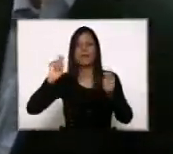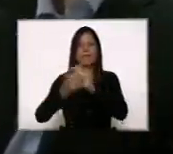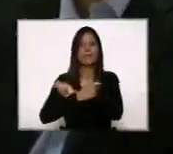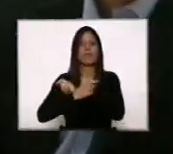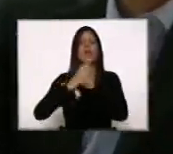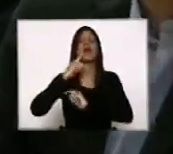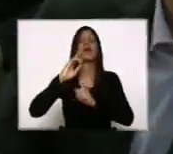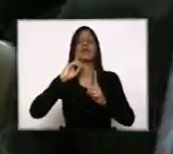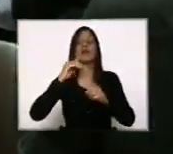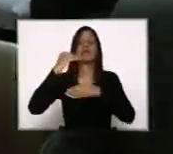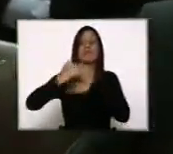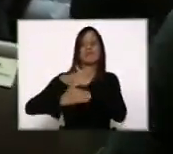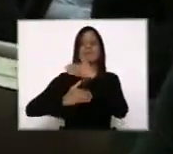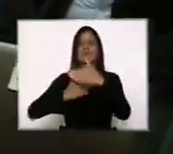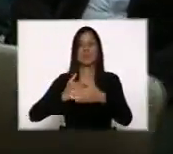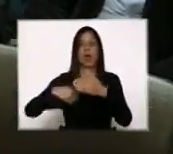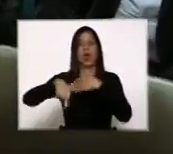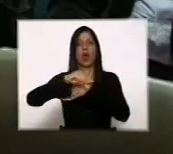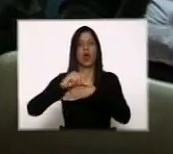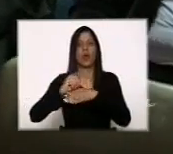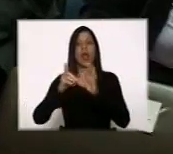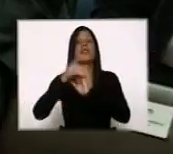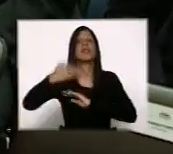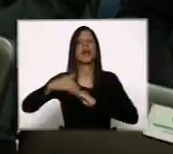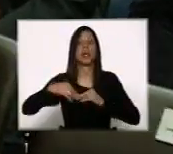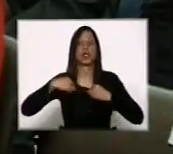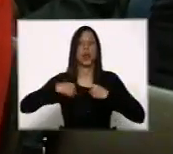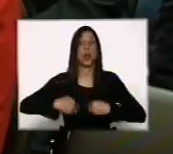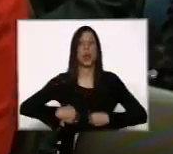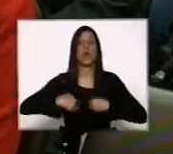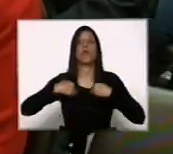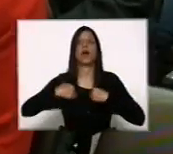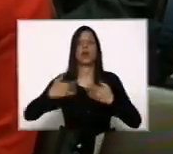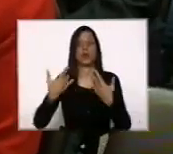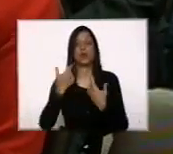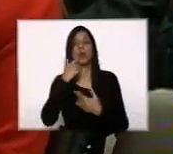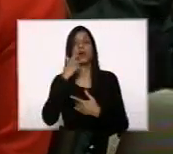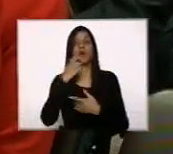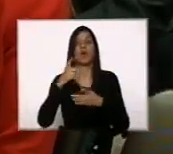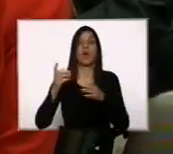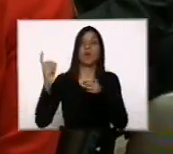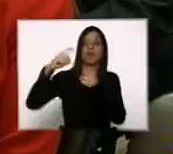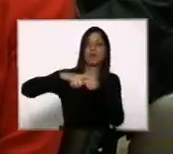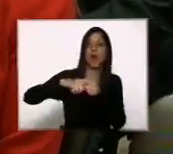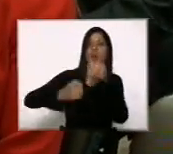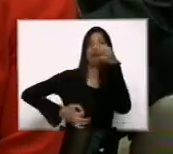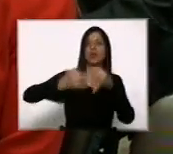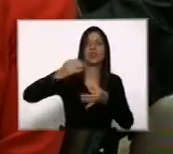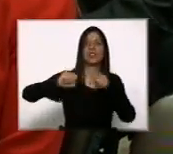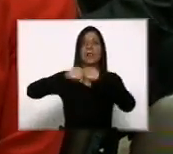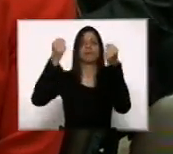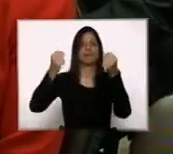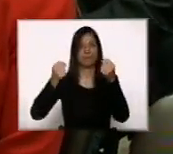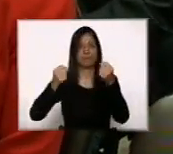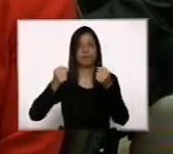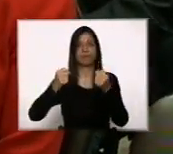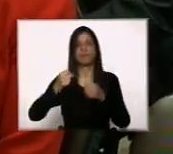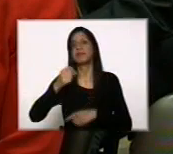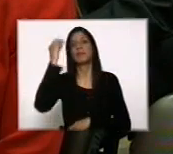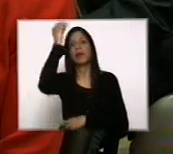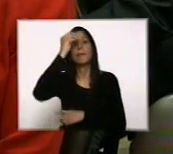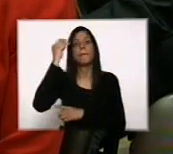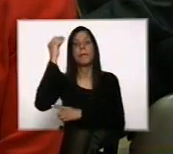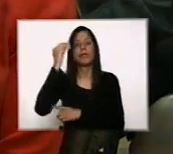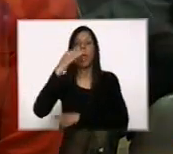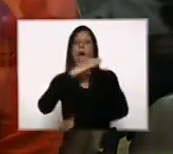progresiva evolución del Estado de Derechos Humanos de inclusión, justicia e igualdad. Considerando que